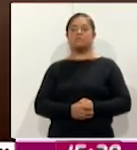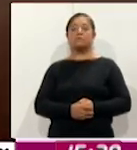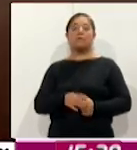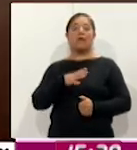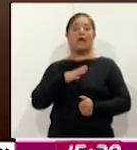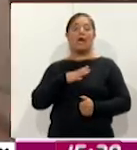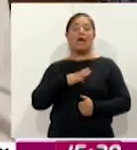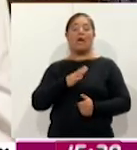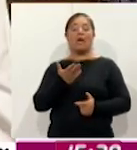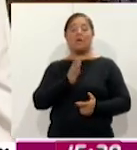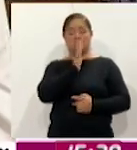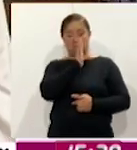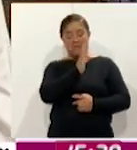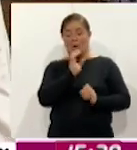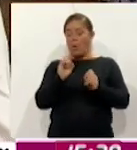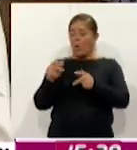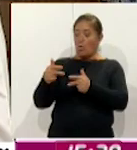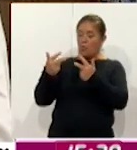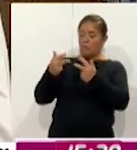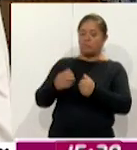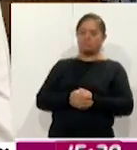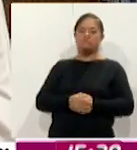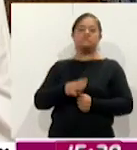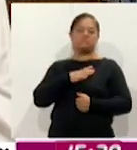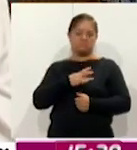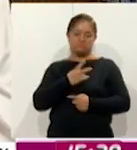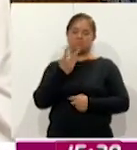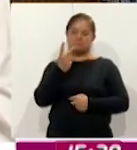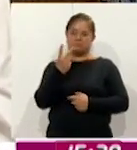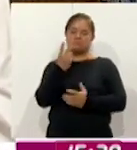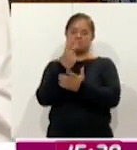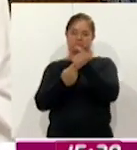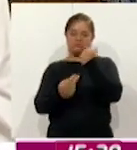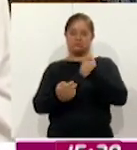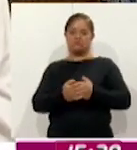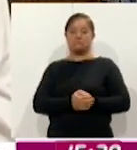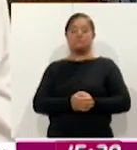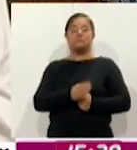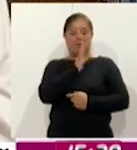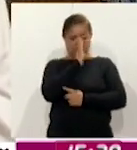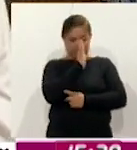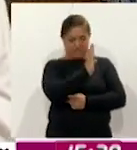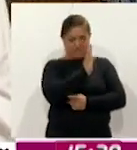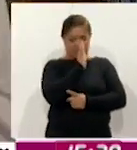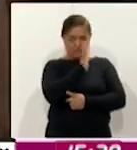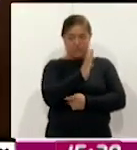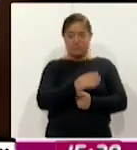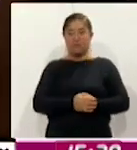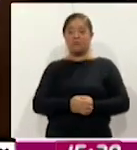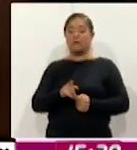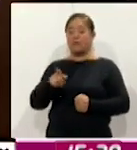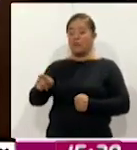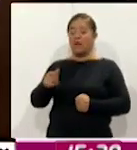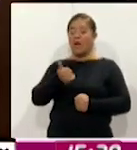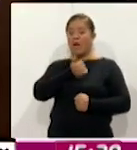línea? Tenemos tanto presenciales como en línea. En la forma presencial, al educando